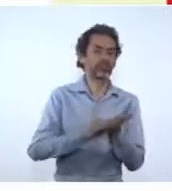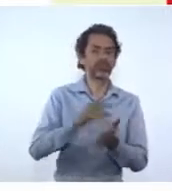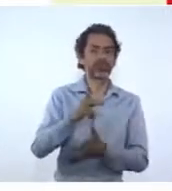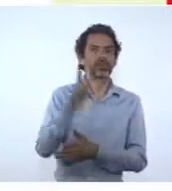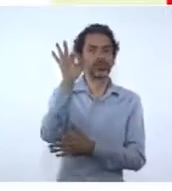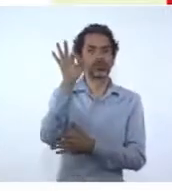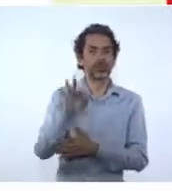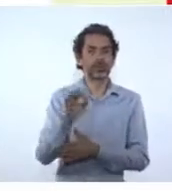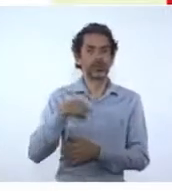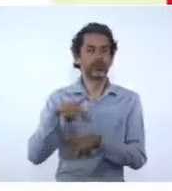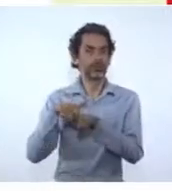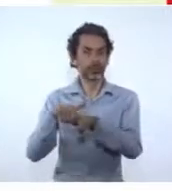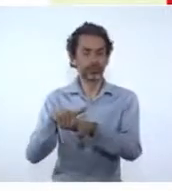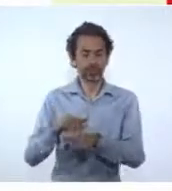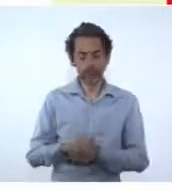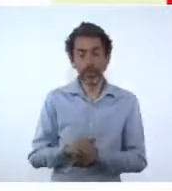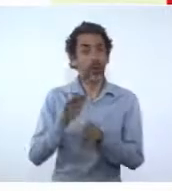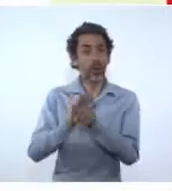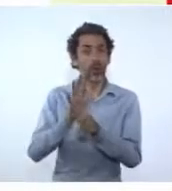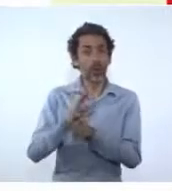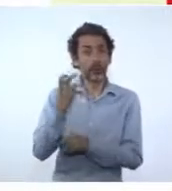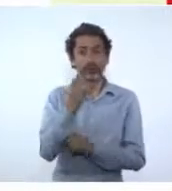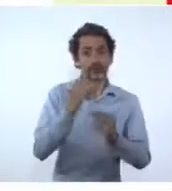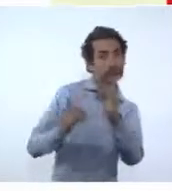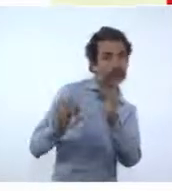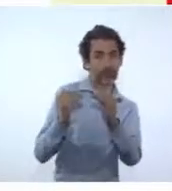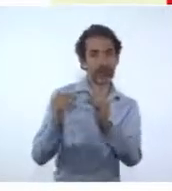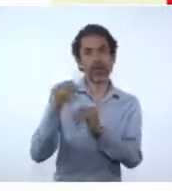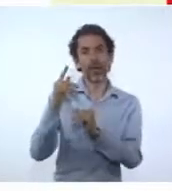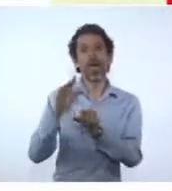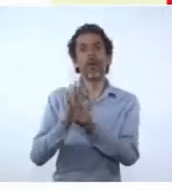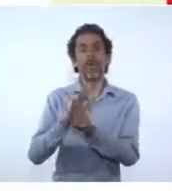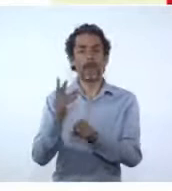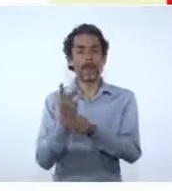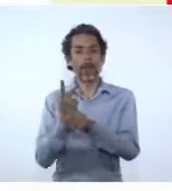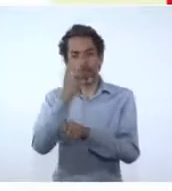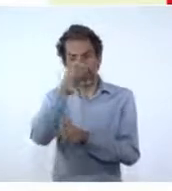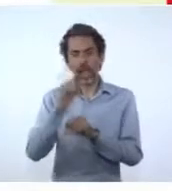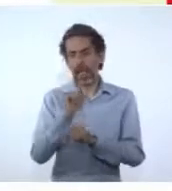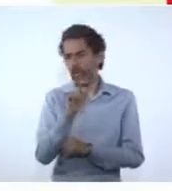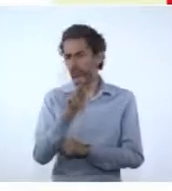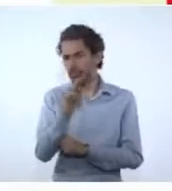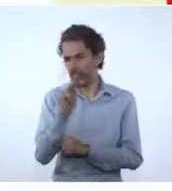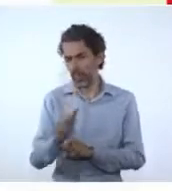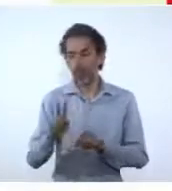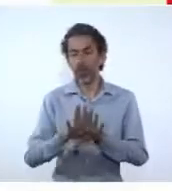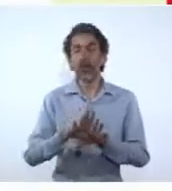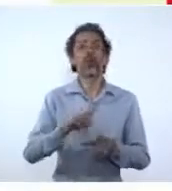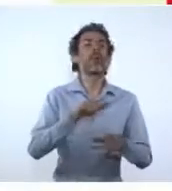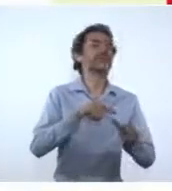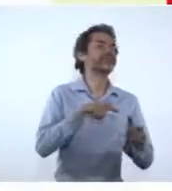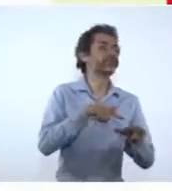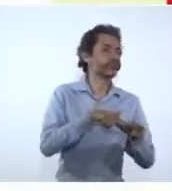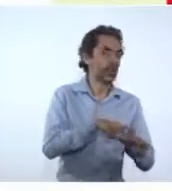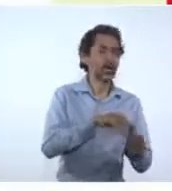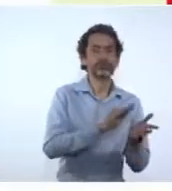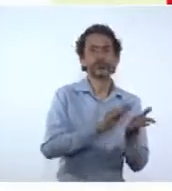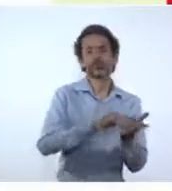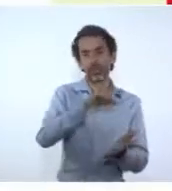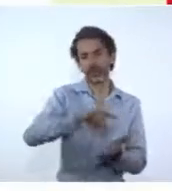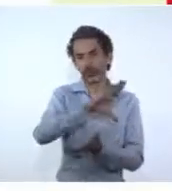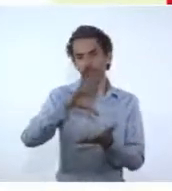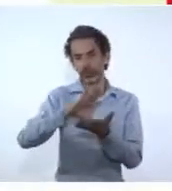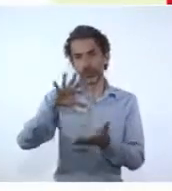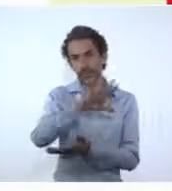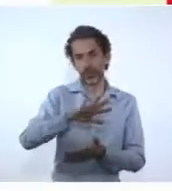se mantiene. Por eso este incremento, que es mucho más real del número de activos verdaderos en la ciudad, aunque puede tener